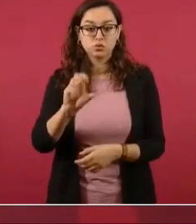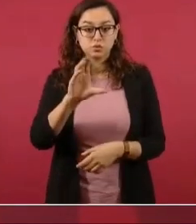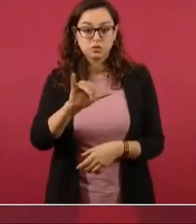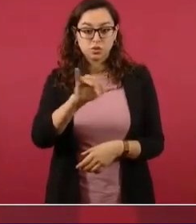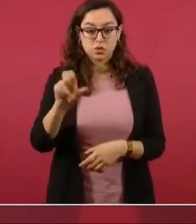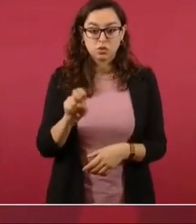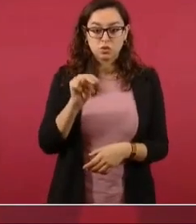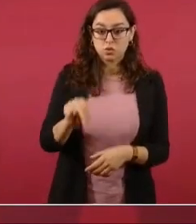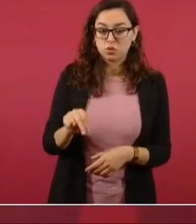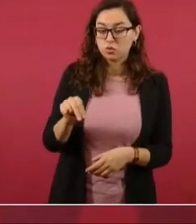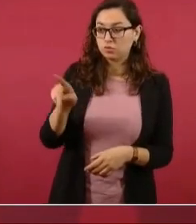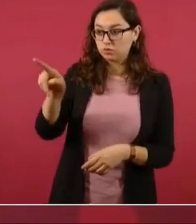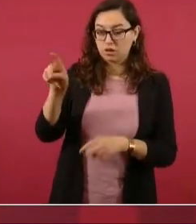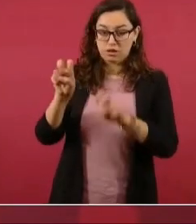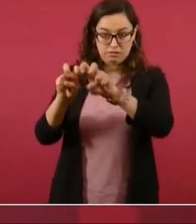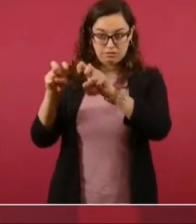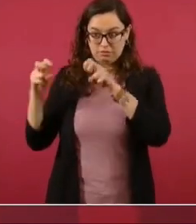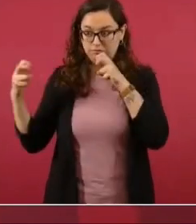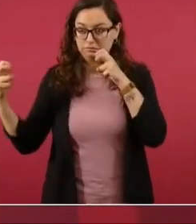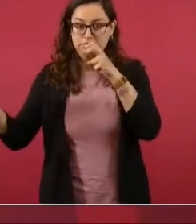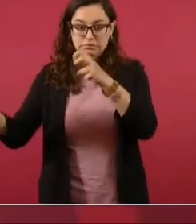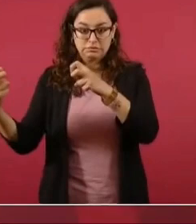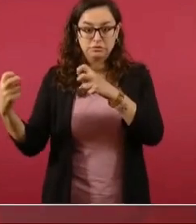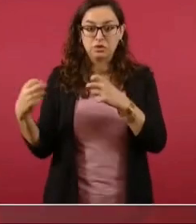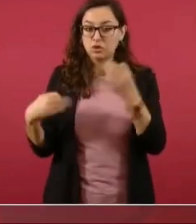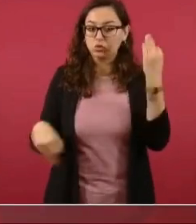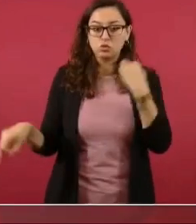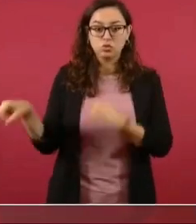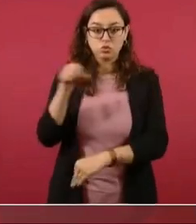sacaron un manifiesto a favor